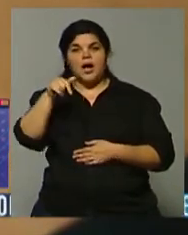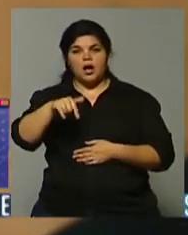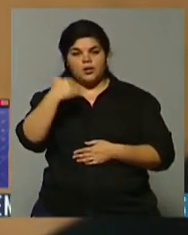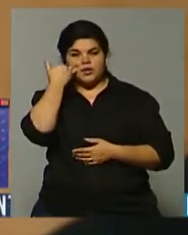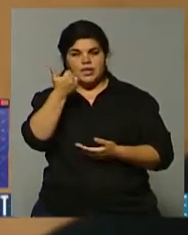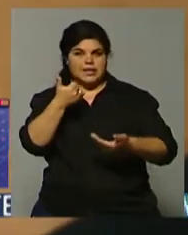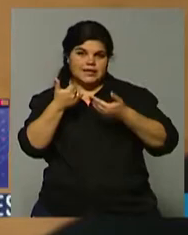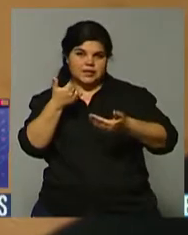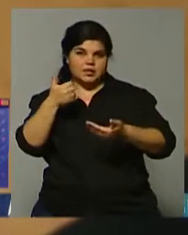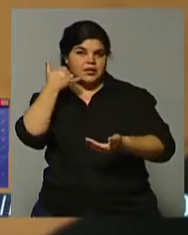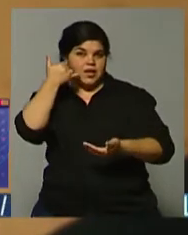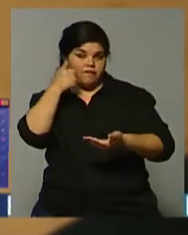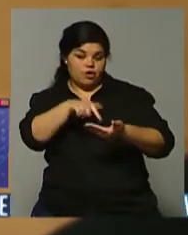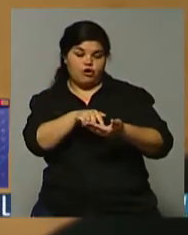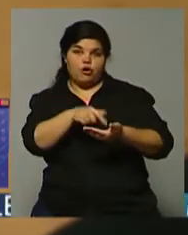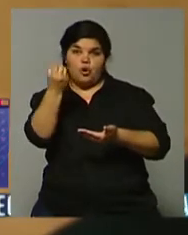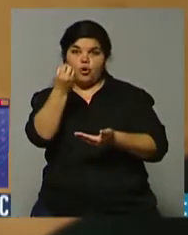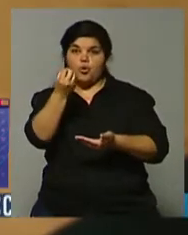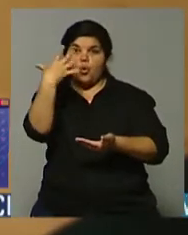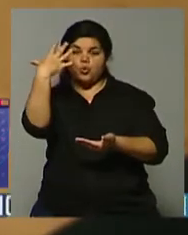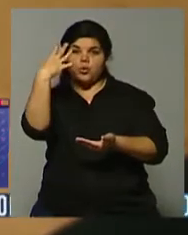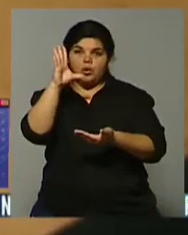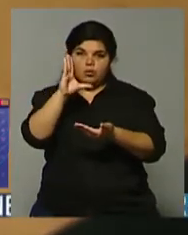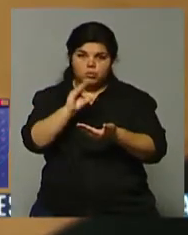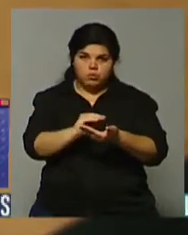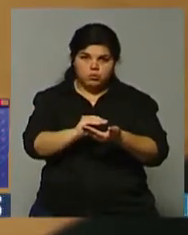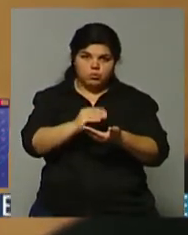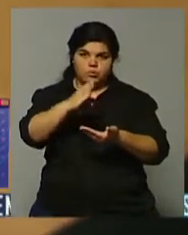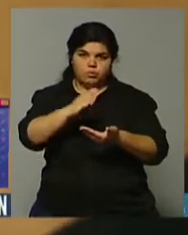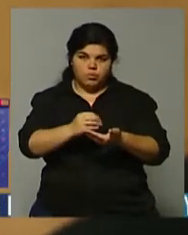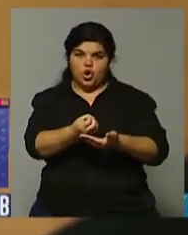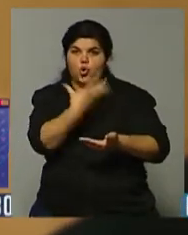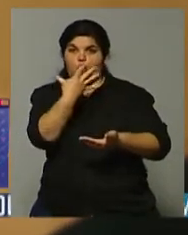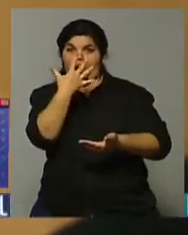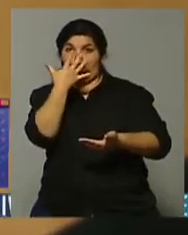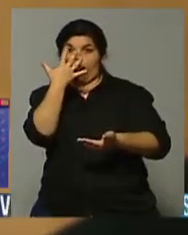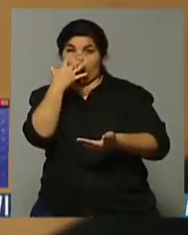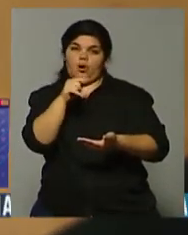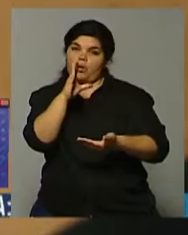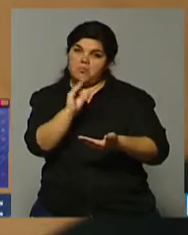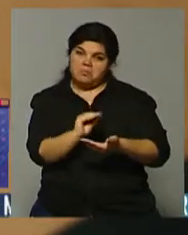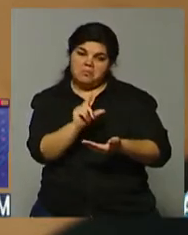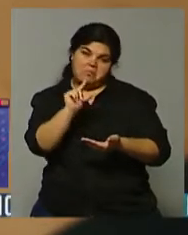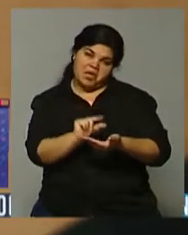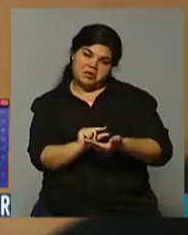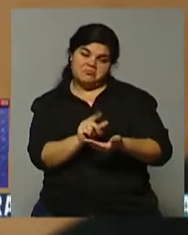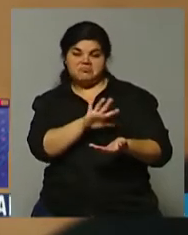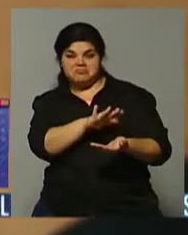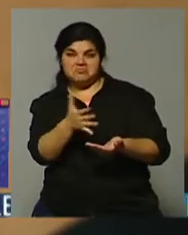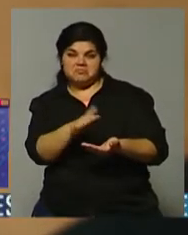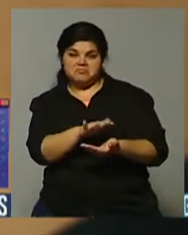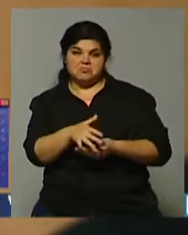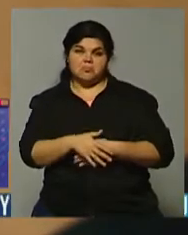que entra directamente la luz y dependiendo de la luz que tenga te baja el brillo para que haga contraste y que, bueno, que no sea tan fuerte para tu vista. Pero bueno, también está el tema